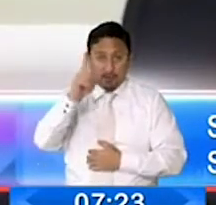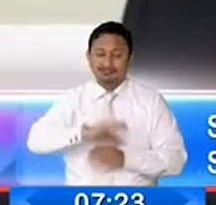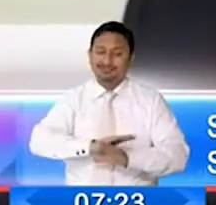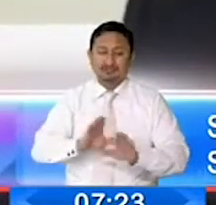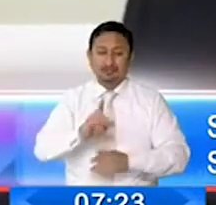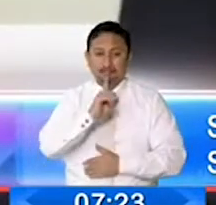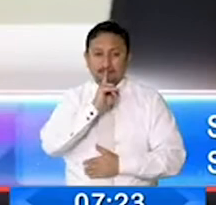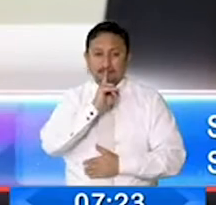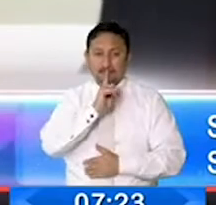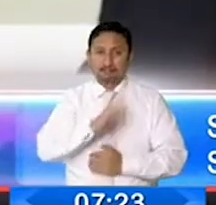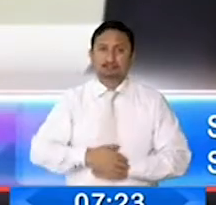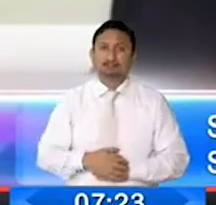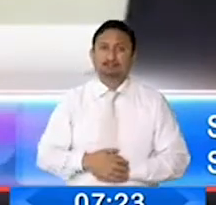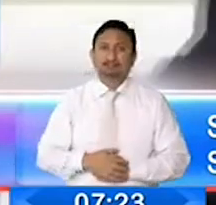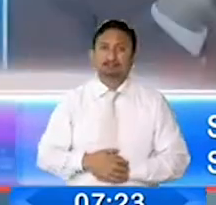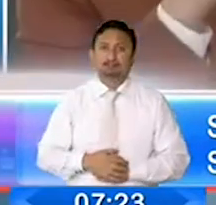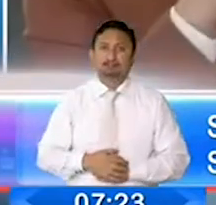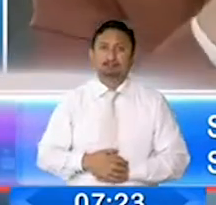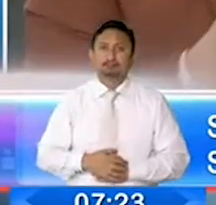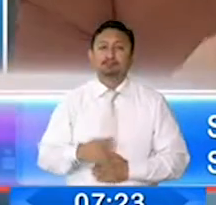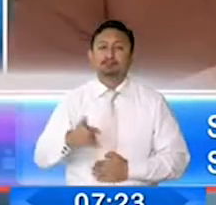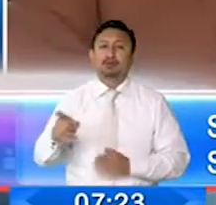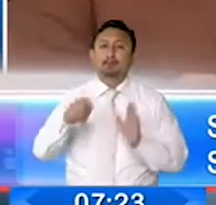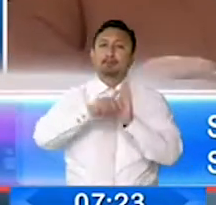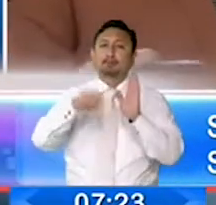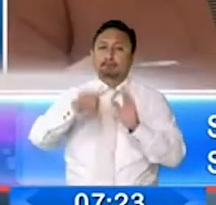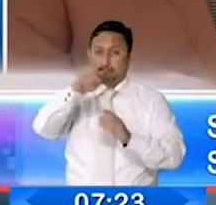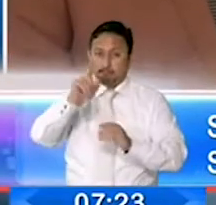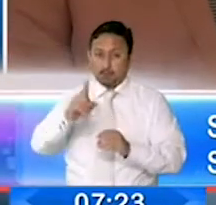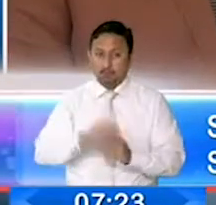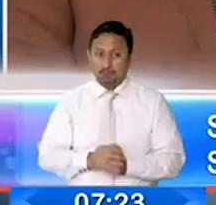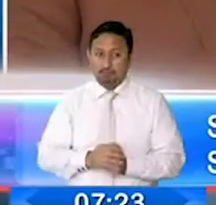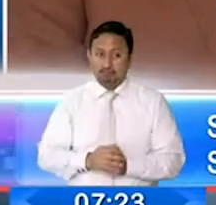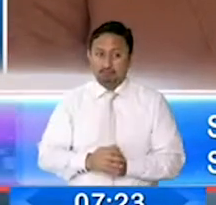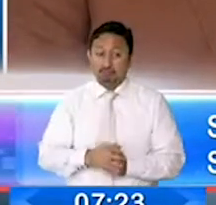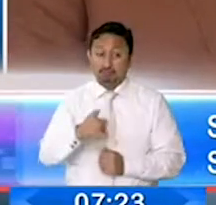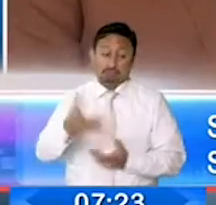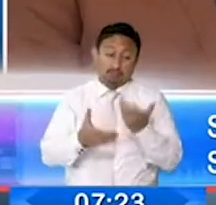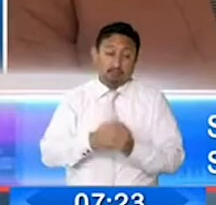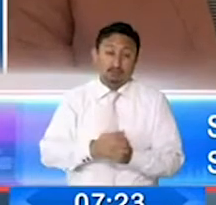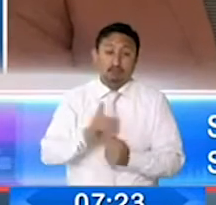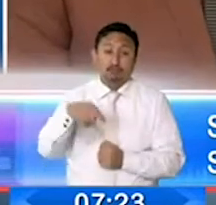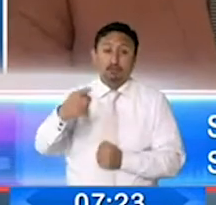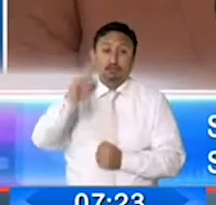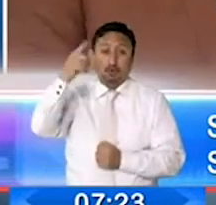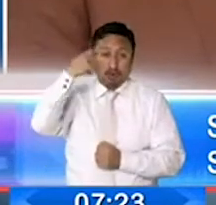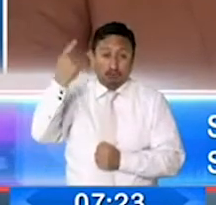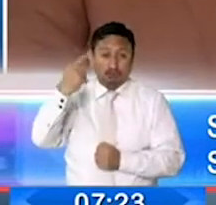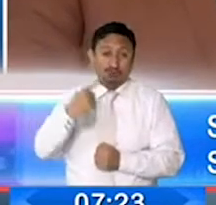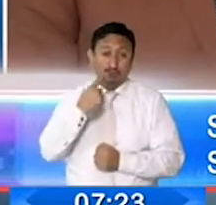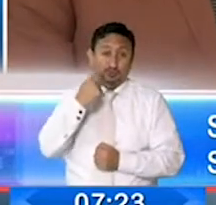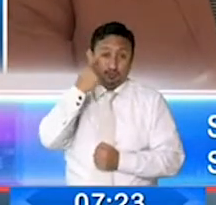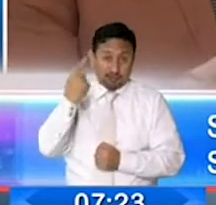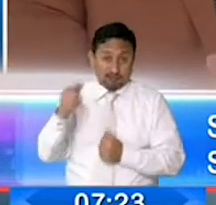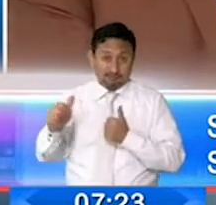temas político-electorales. Doctor, ¿no le preocupa que la posibilidad de que un nuevo gobierno correísta esté a puertas? Y le digo